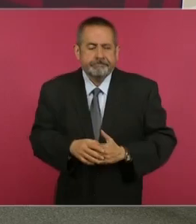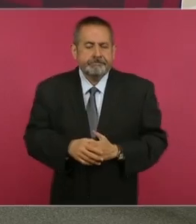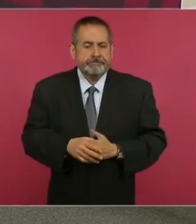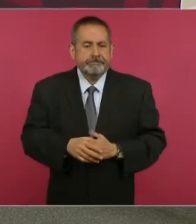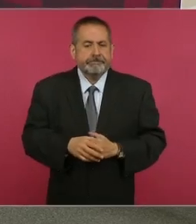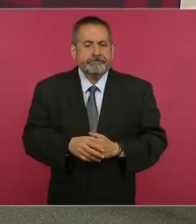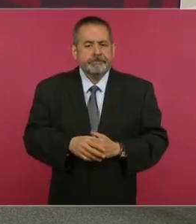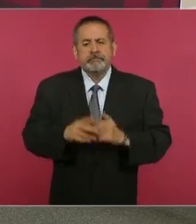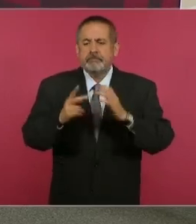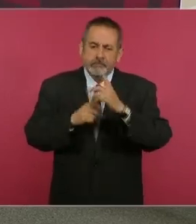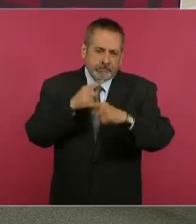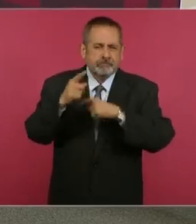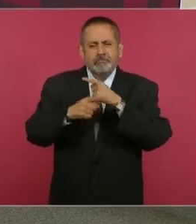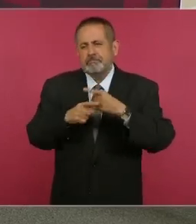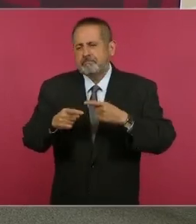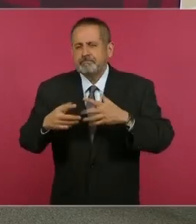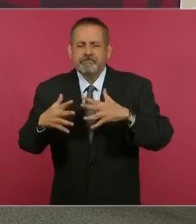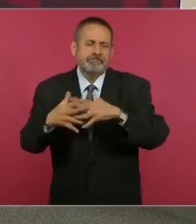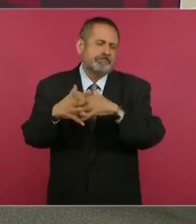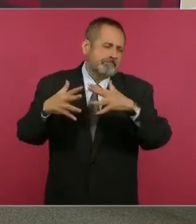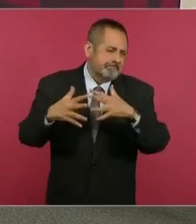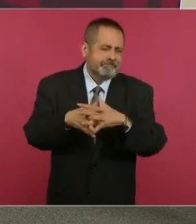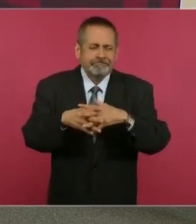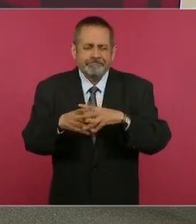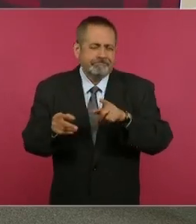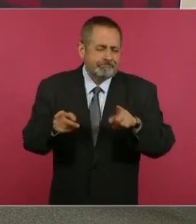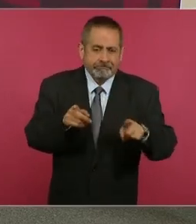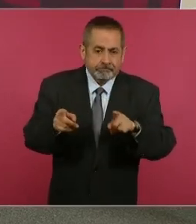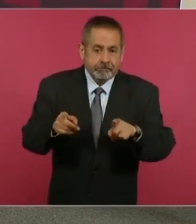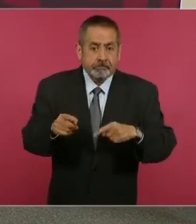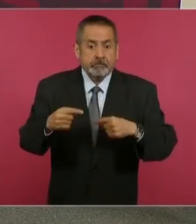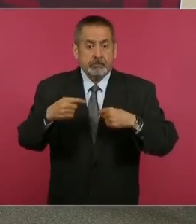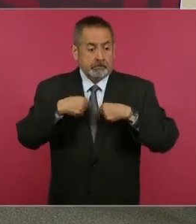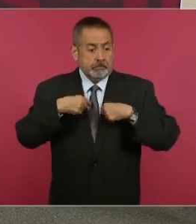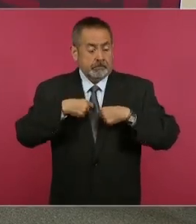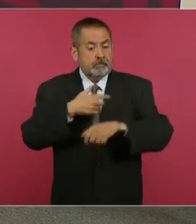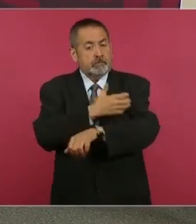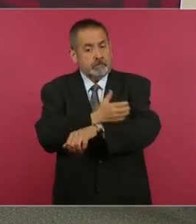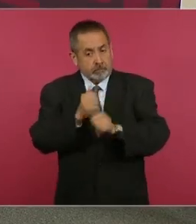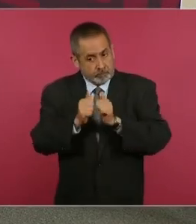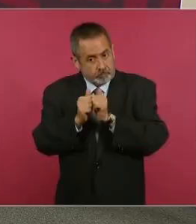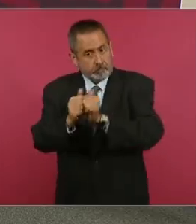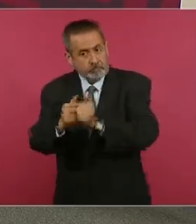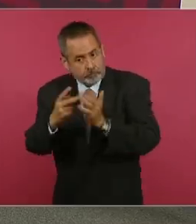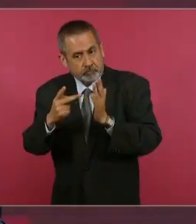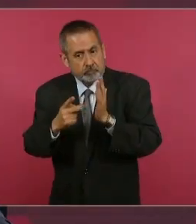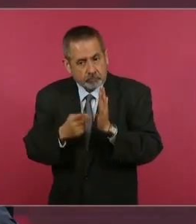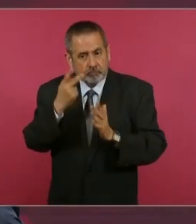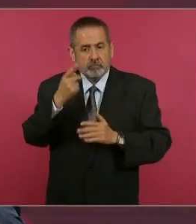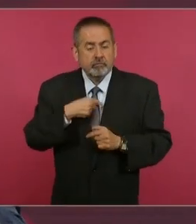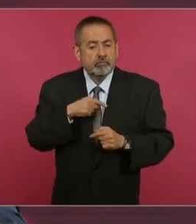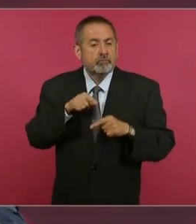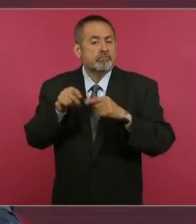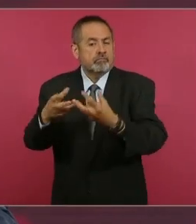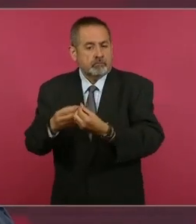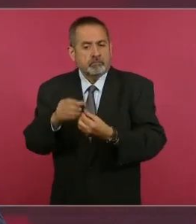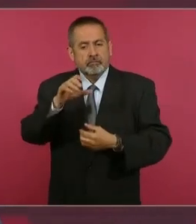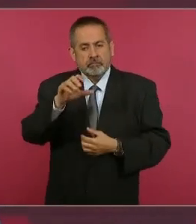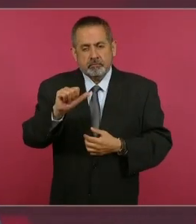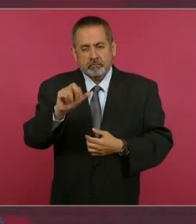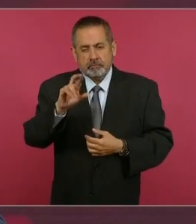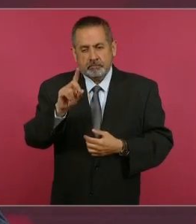a volver a la confrontación. Me tocó acompañar de nuevo al ingeniero Cárdenas